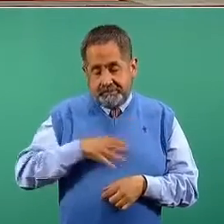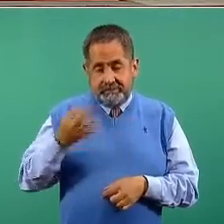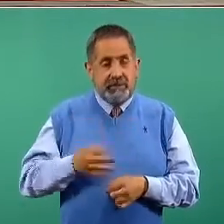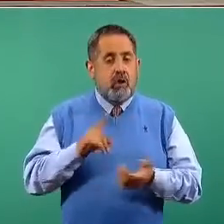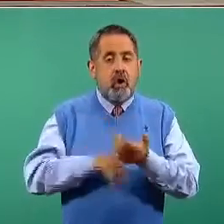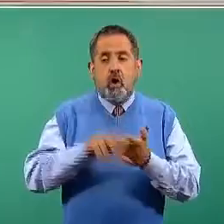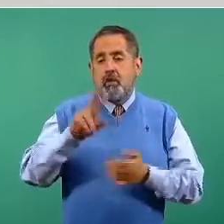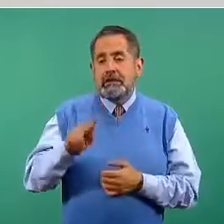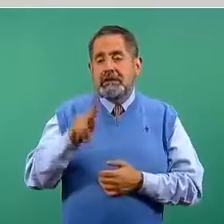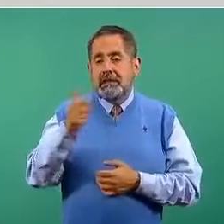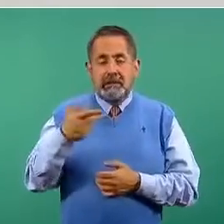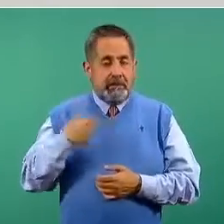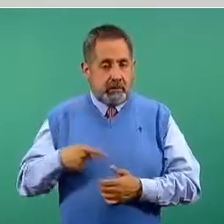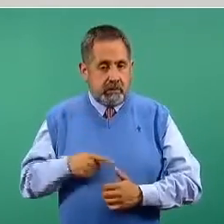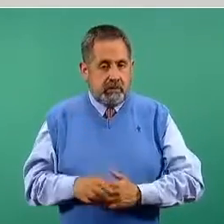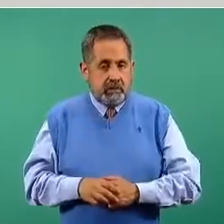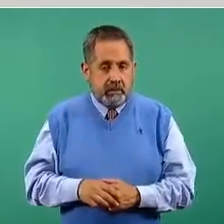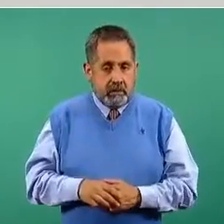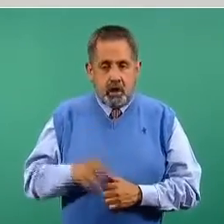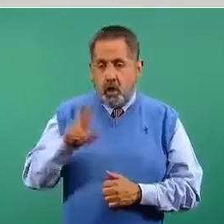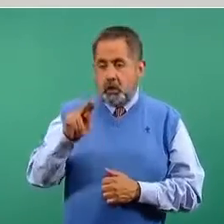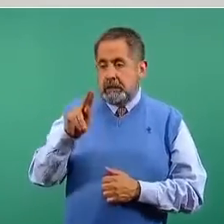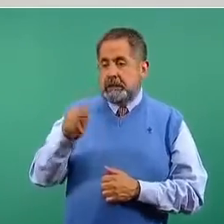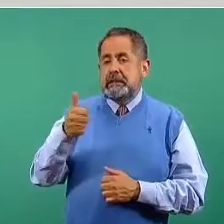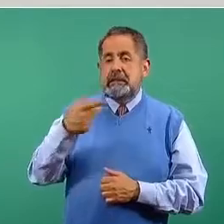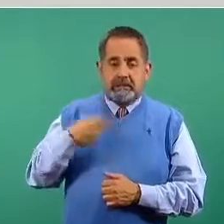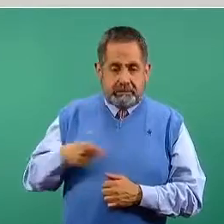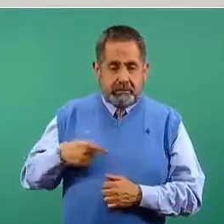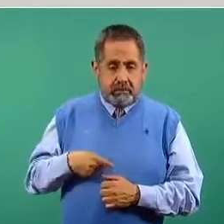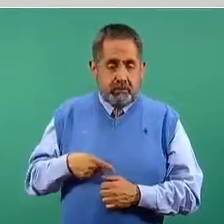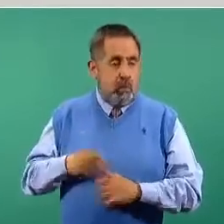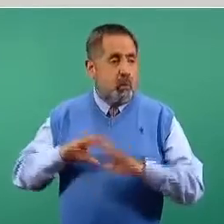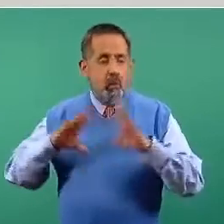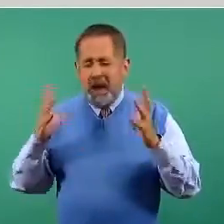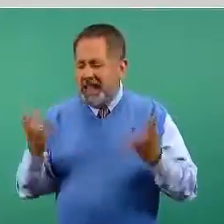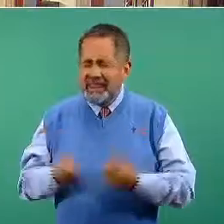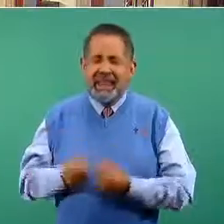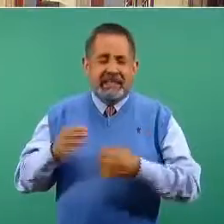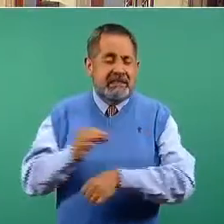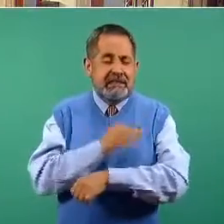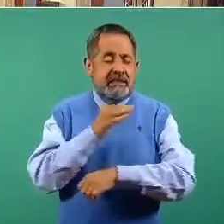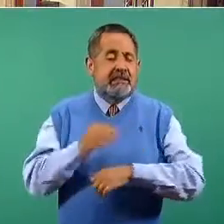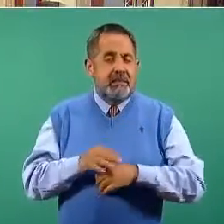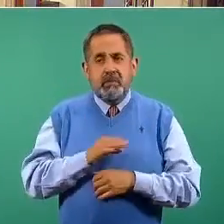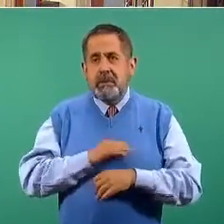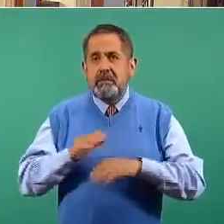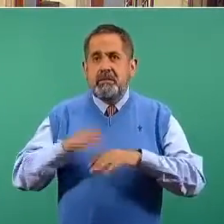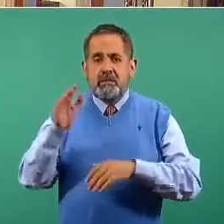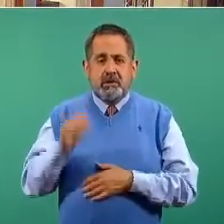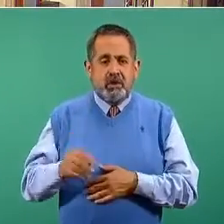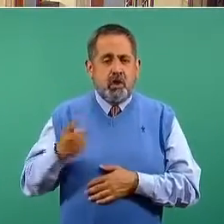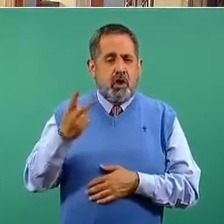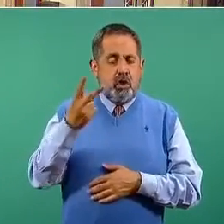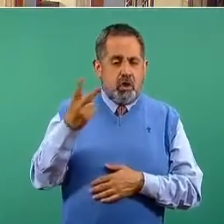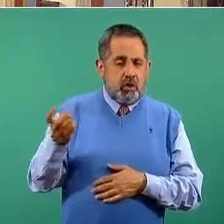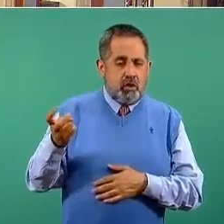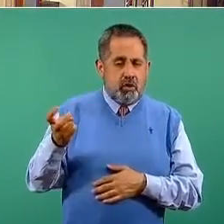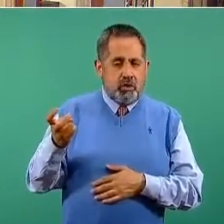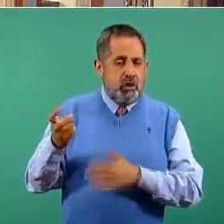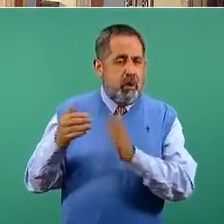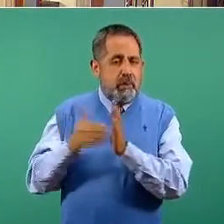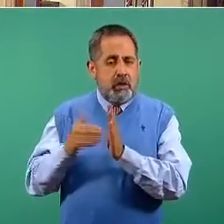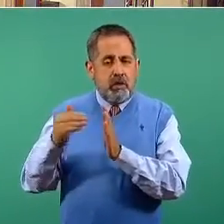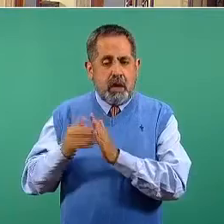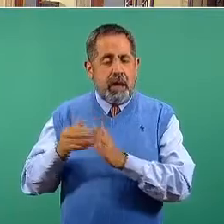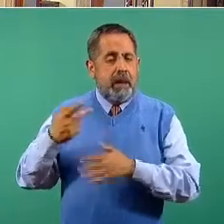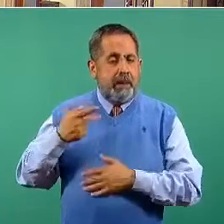estas coagulopatías. 86 de un total de poco más de 200